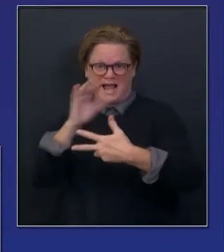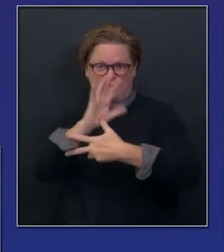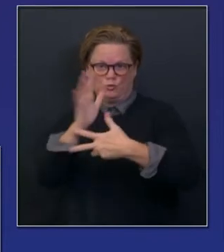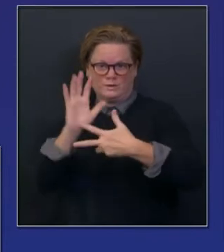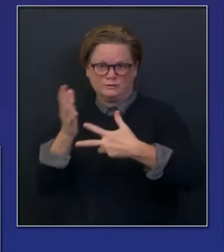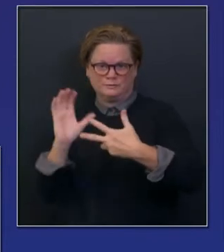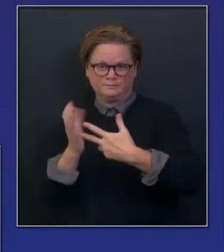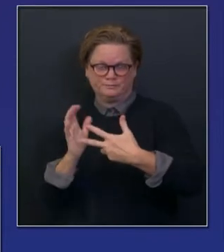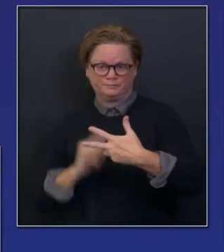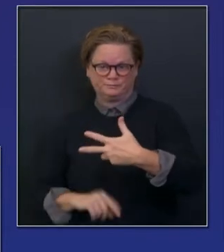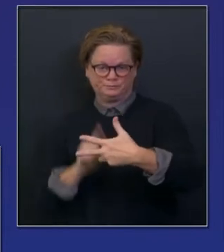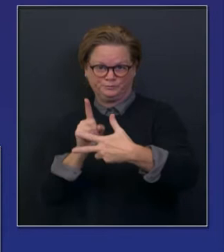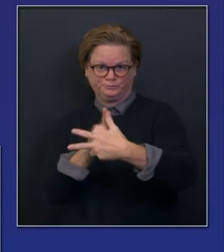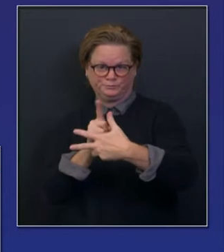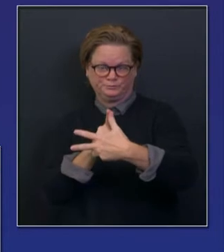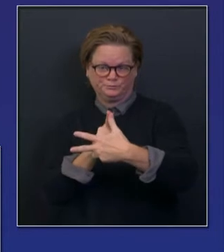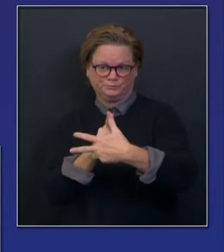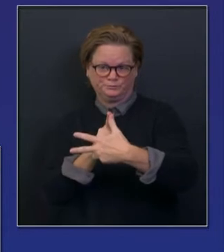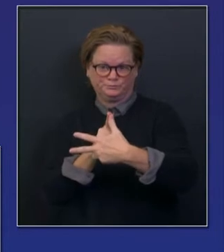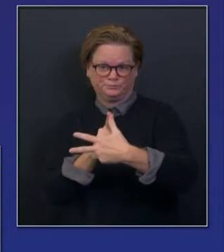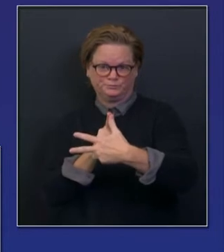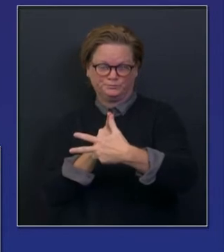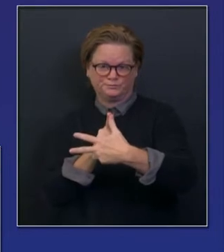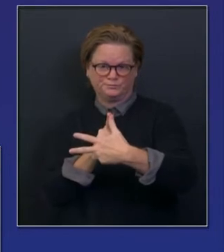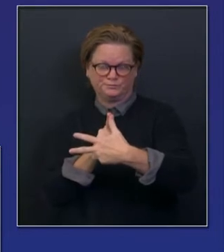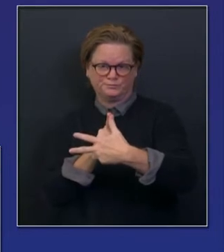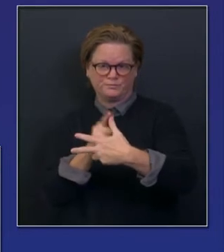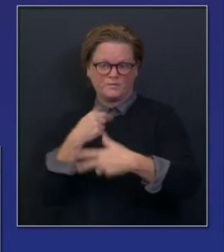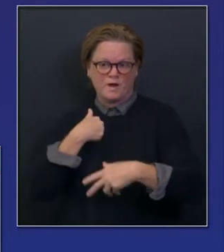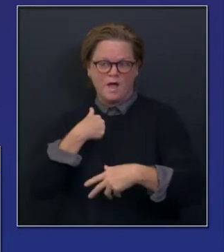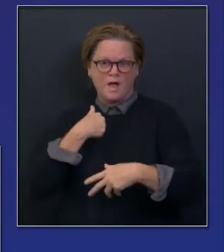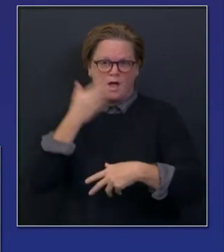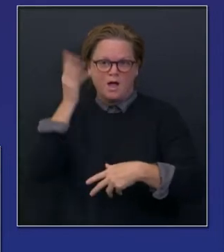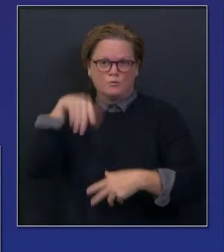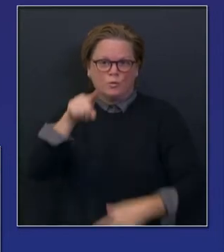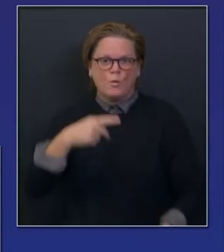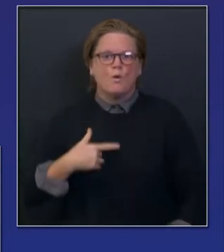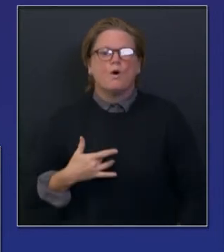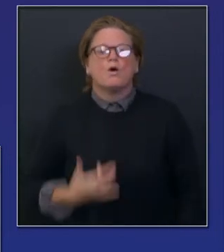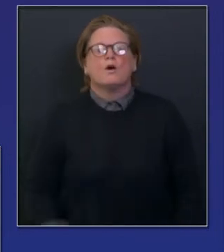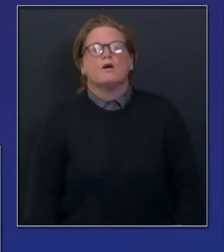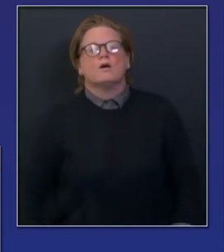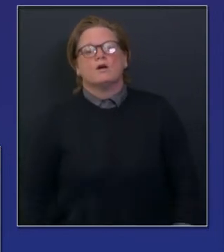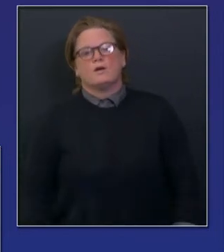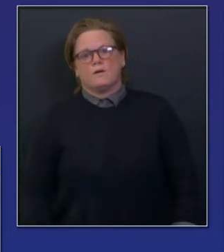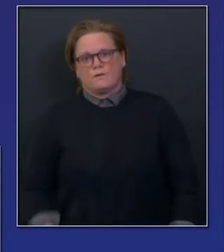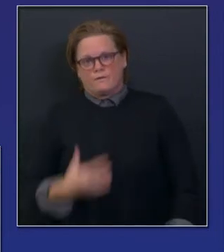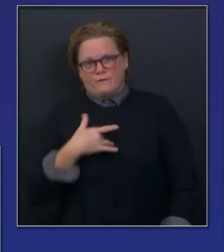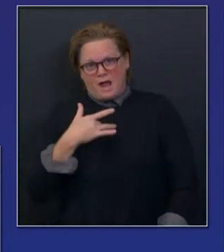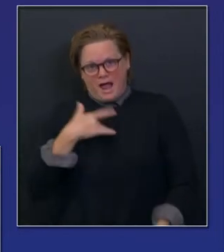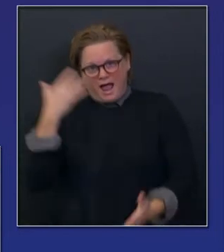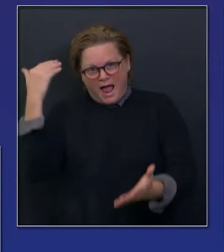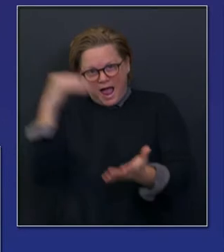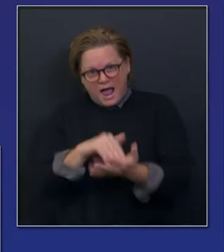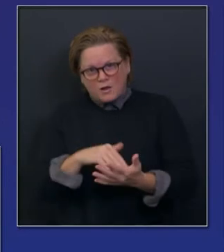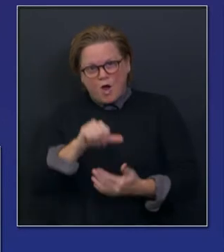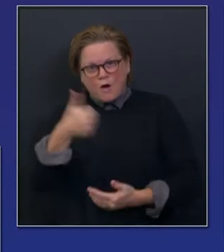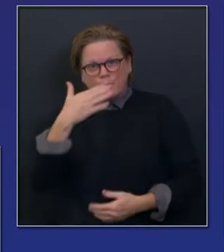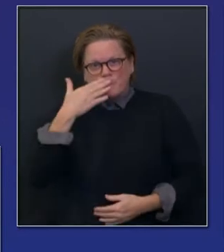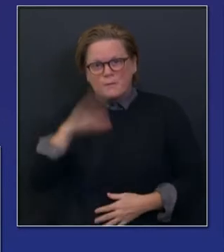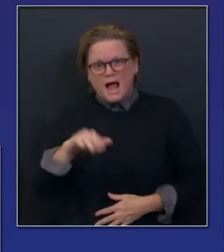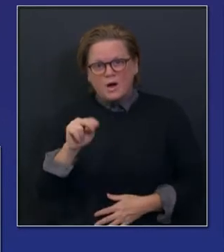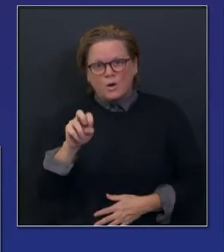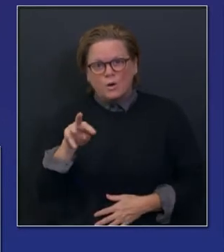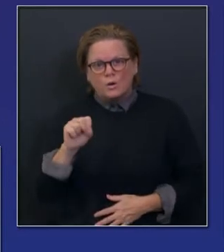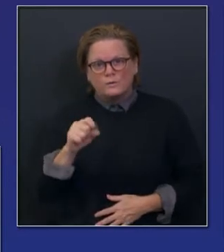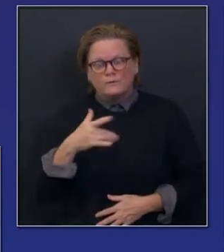hacerlo, no porque queremos pedirles que hagan más después de lo que ya les hemos pedido en los últimos 9 meses,